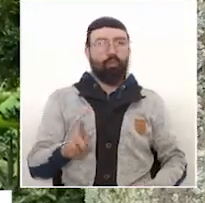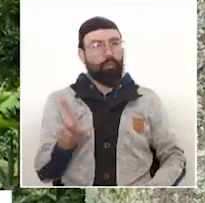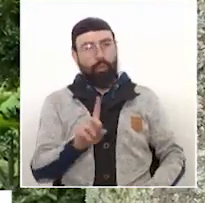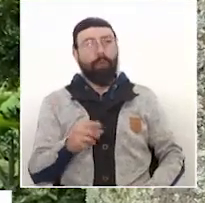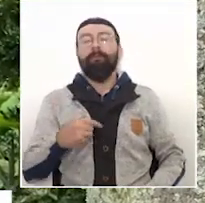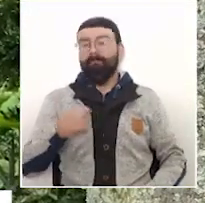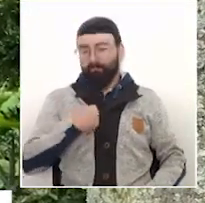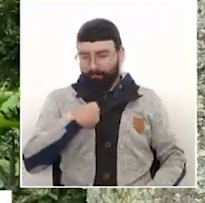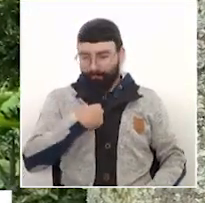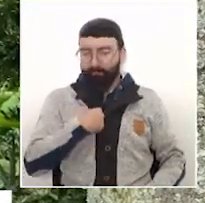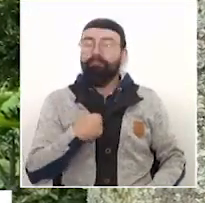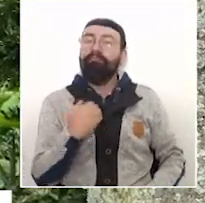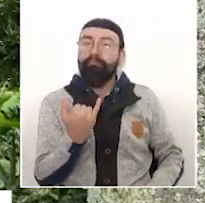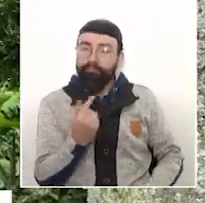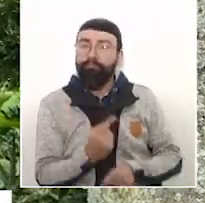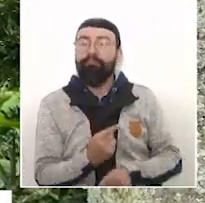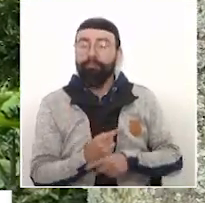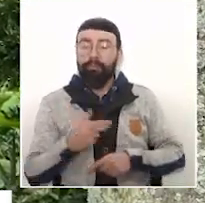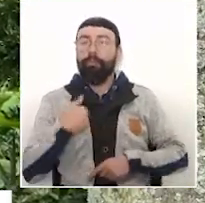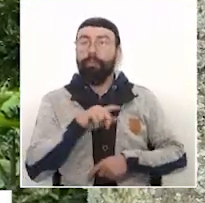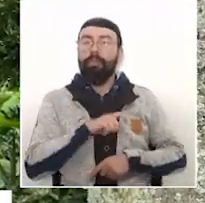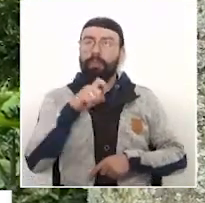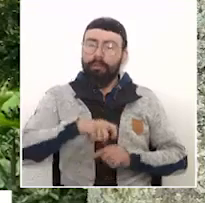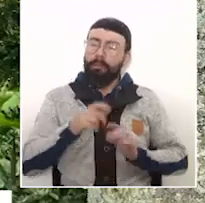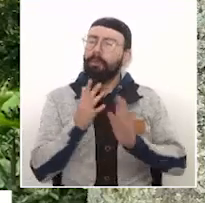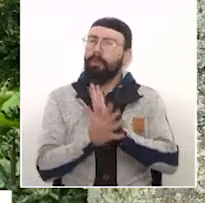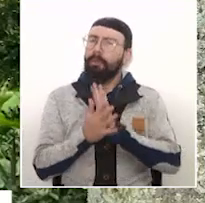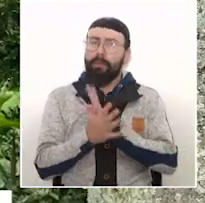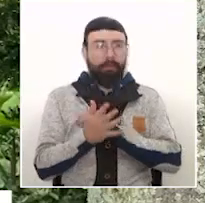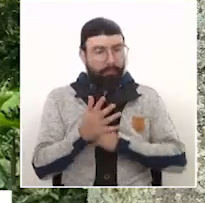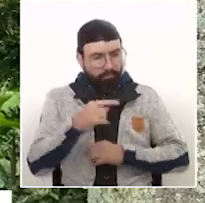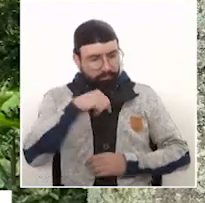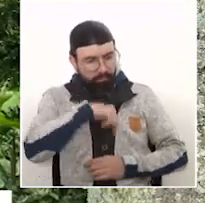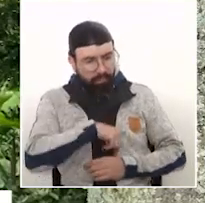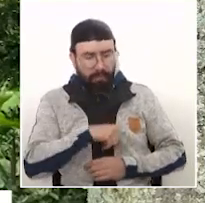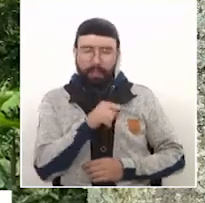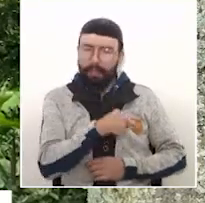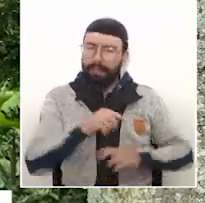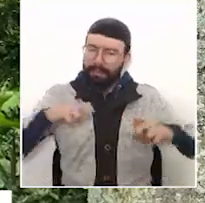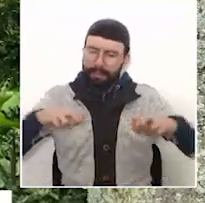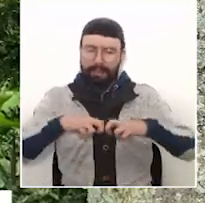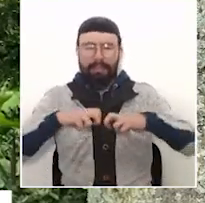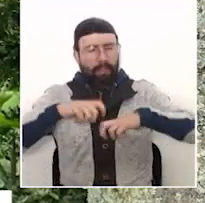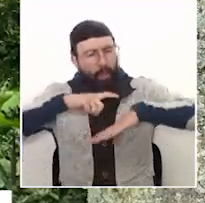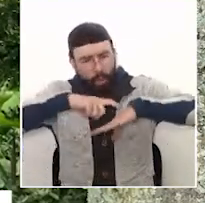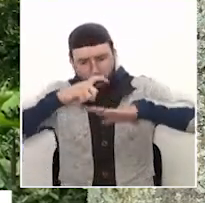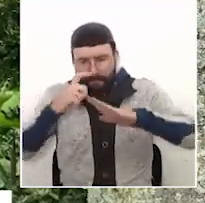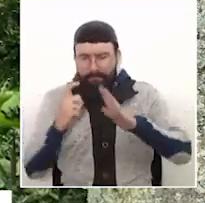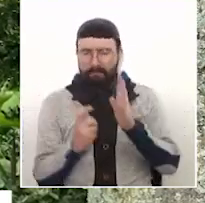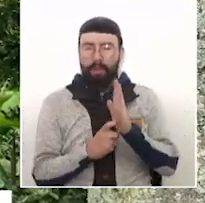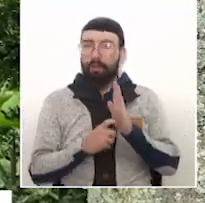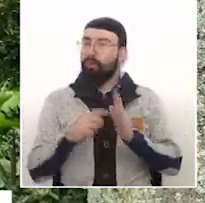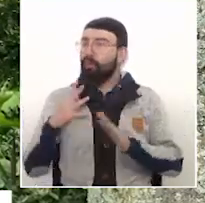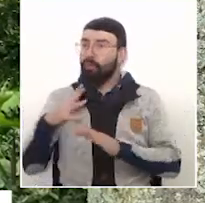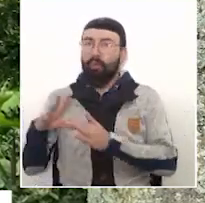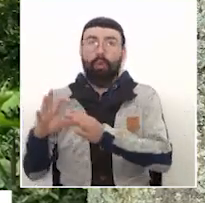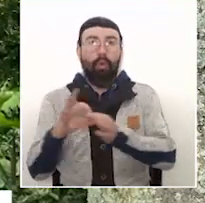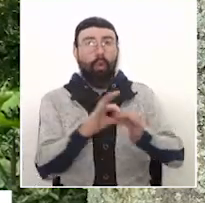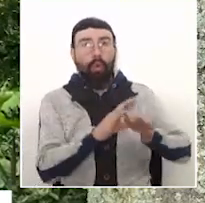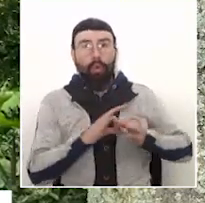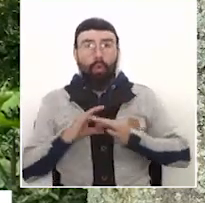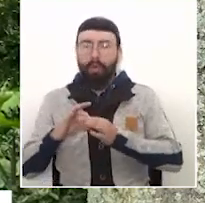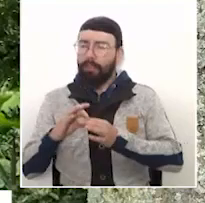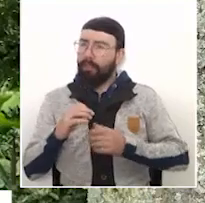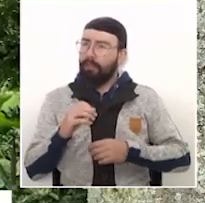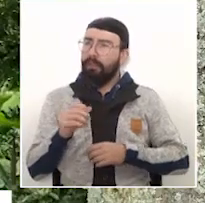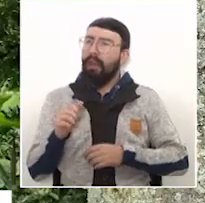nosotros, porque tenemos que hablar desde una energía unitodo. Todos estamos unidos, y si nos apersonamos de